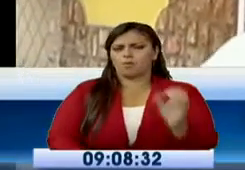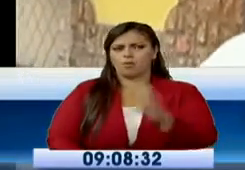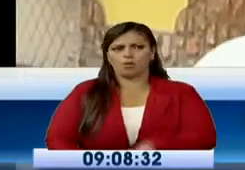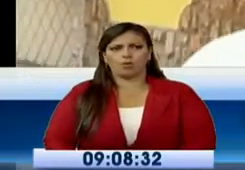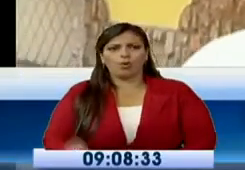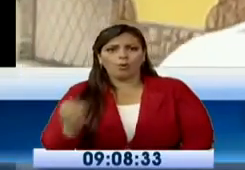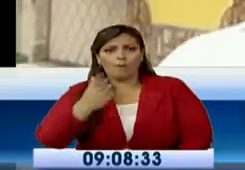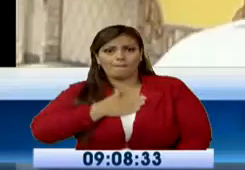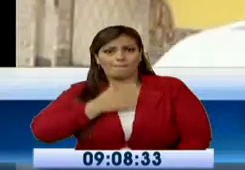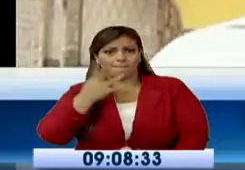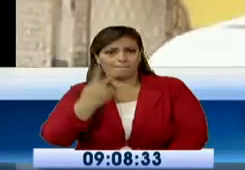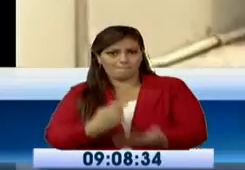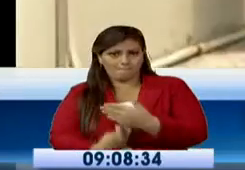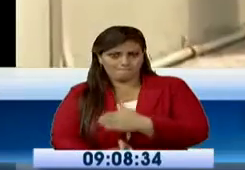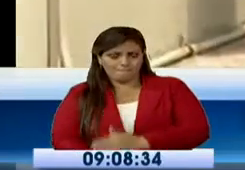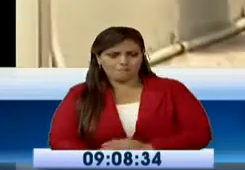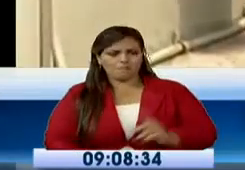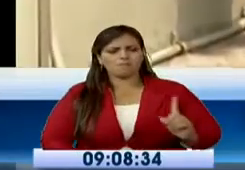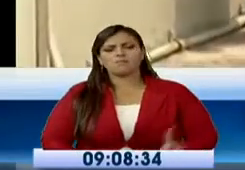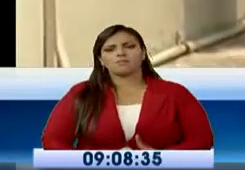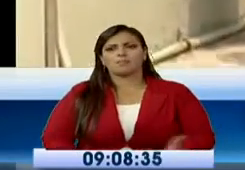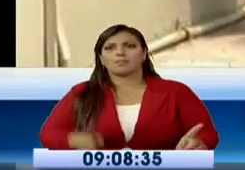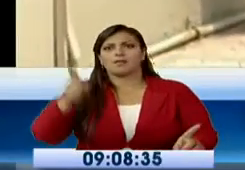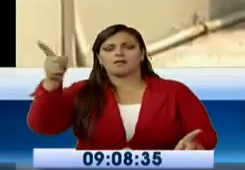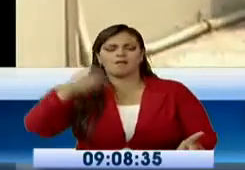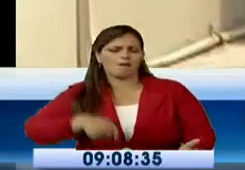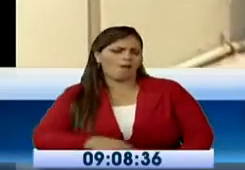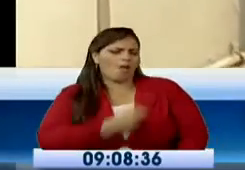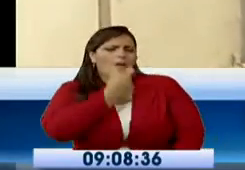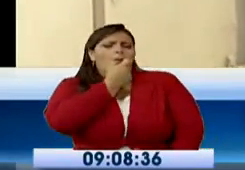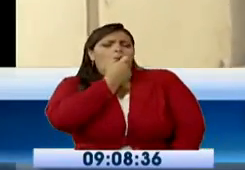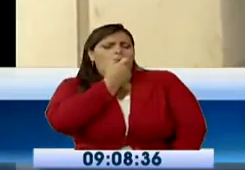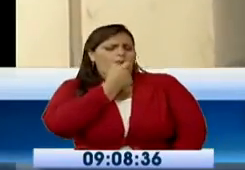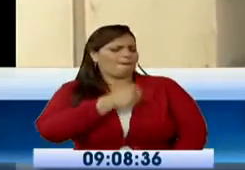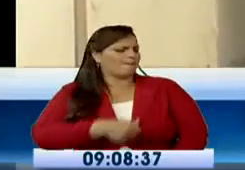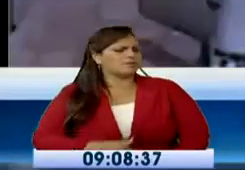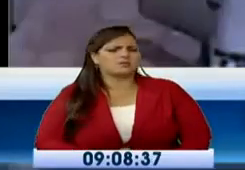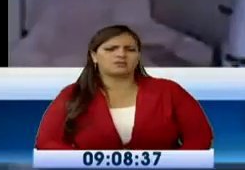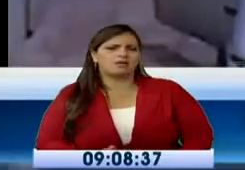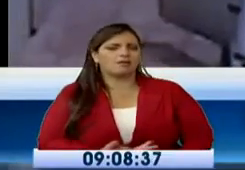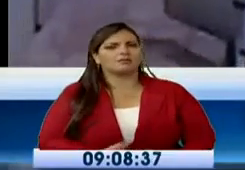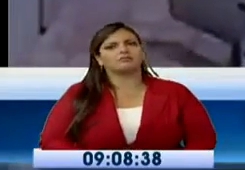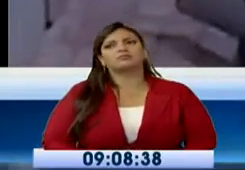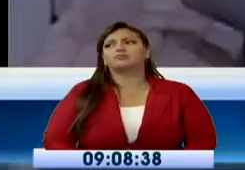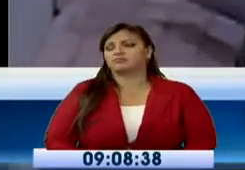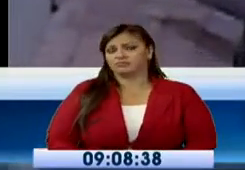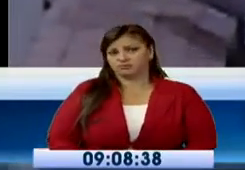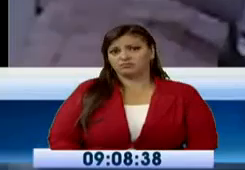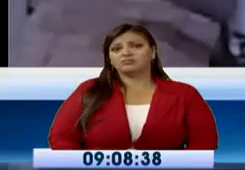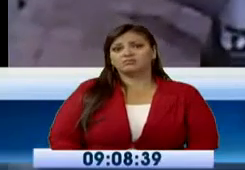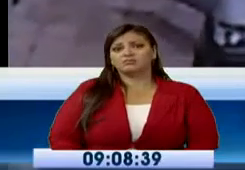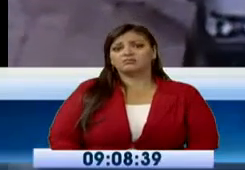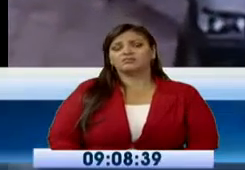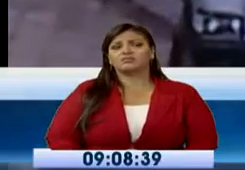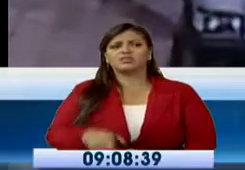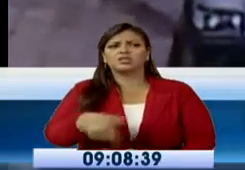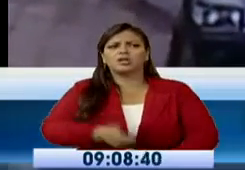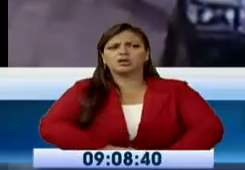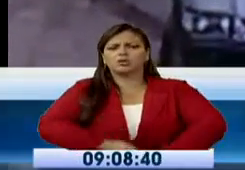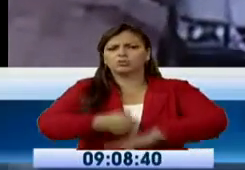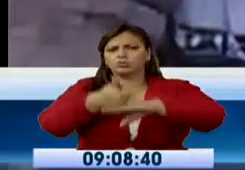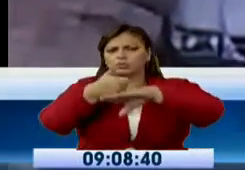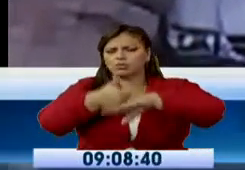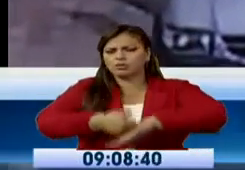aquí a nuestras hijas. Las autoridades encontraron en el interior a al menos 25 personas que